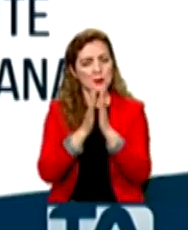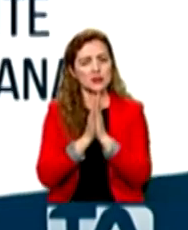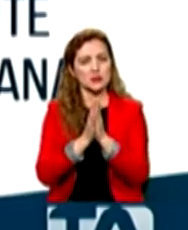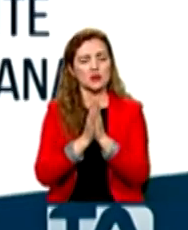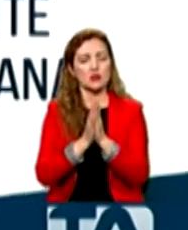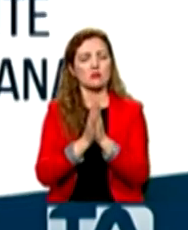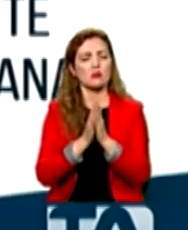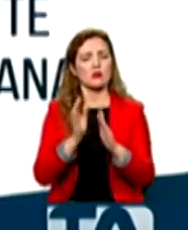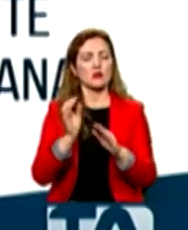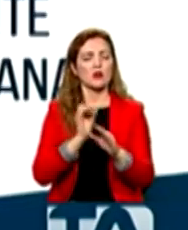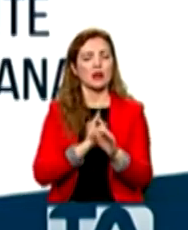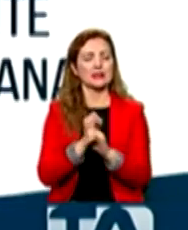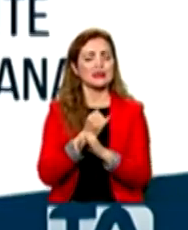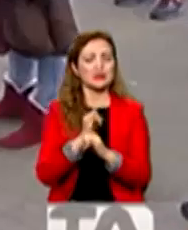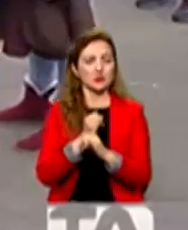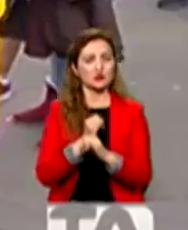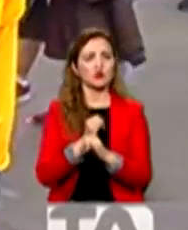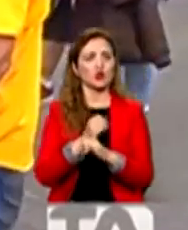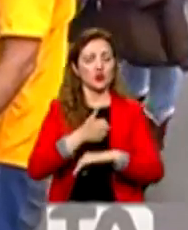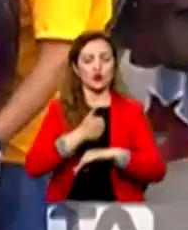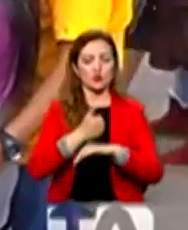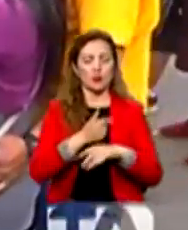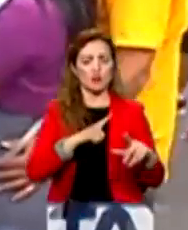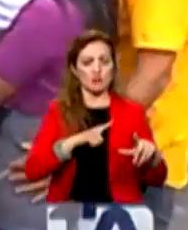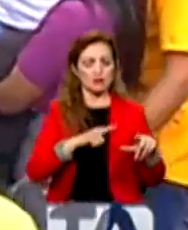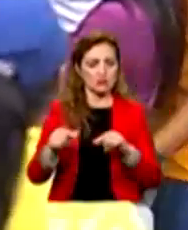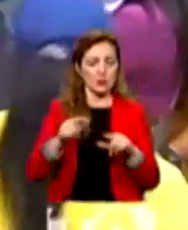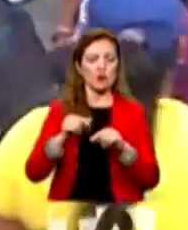ente rector de la movilidad humana. El